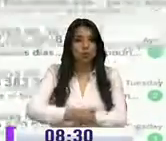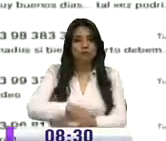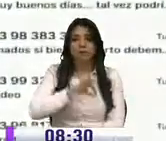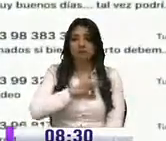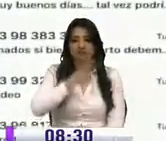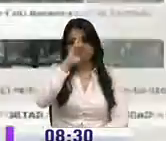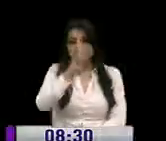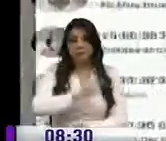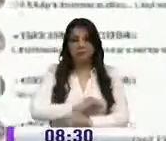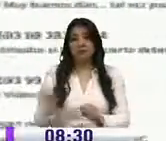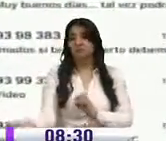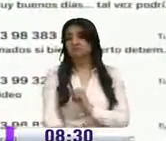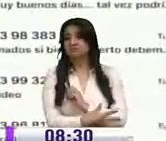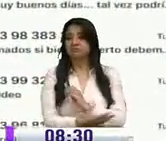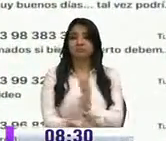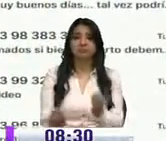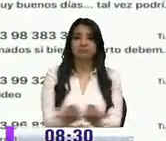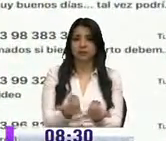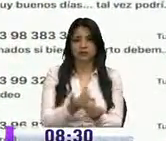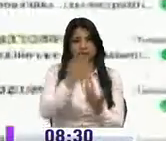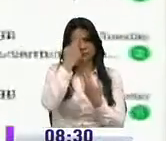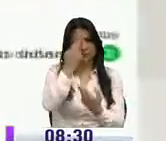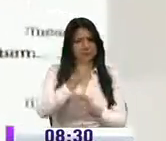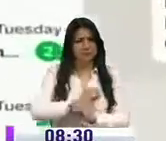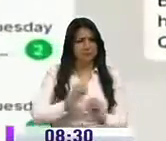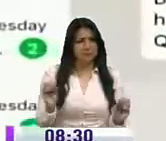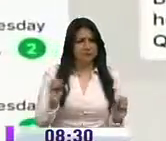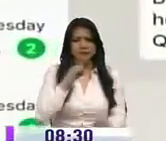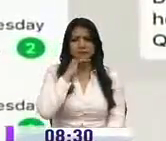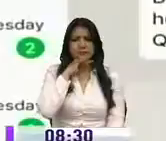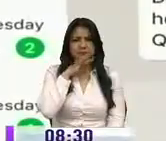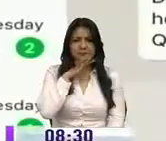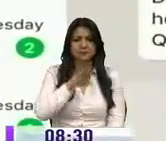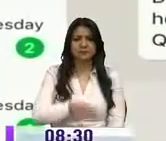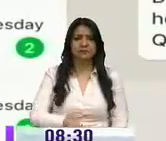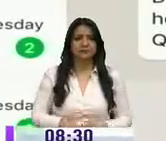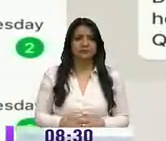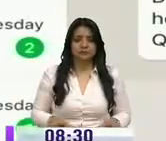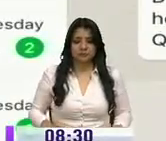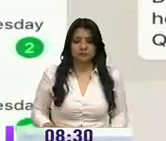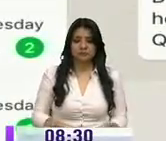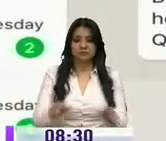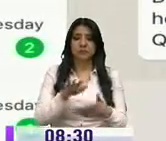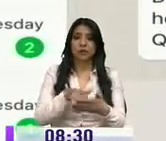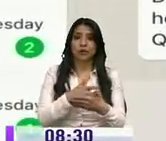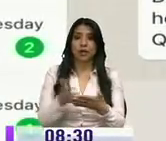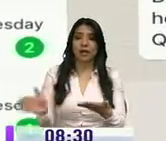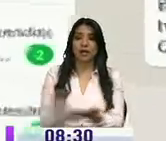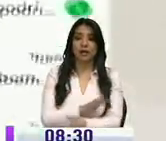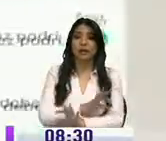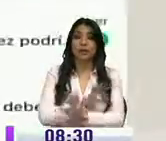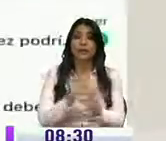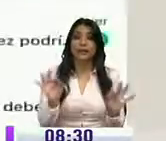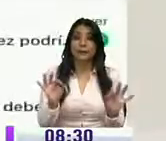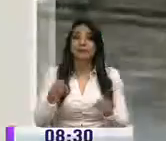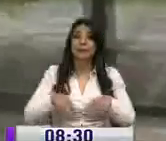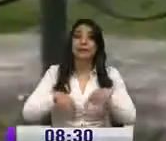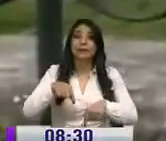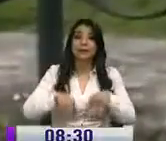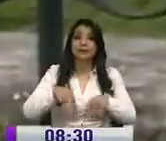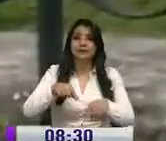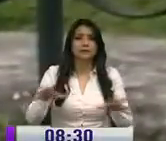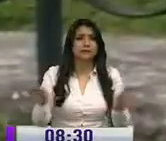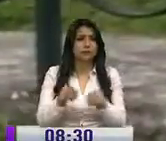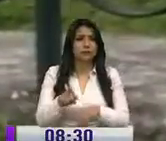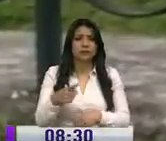conciencia. Botamos la basura donde nos da la gana. Veredas no respetan horario de colección. Esto está pasando en el Quinche. Uy, en toda la